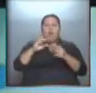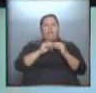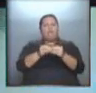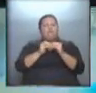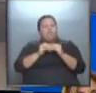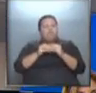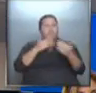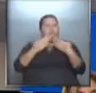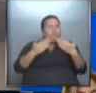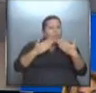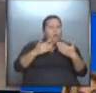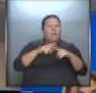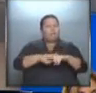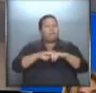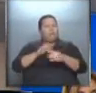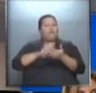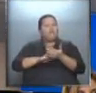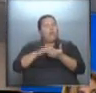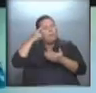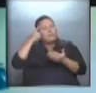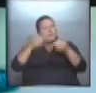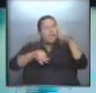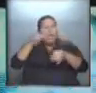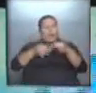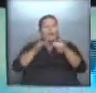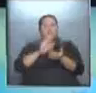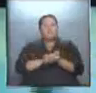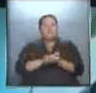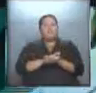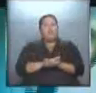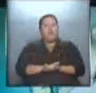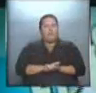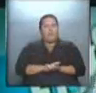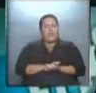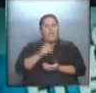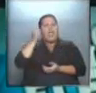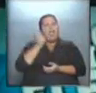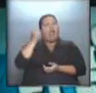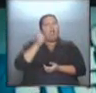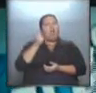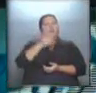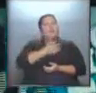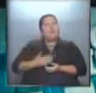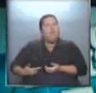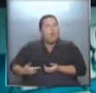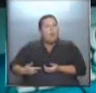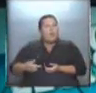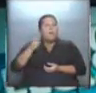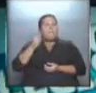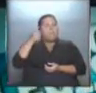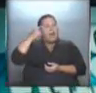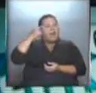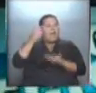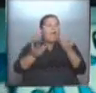debate, una cuestión de que se estuviera analizando la gestión económica del gobierno para